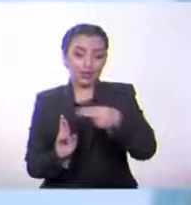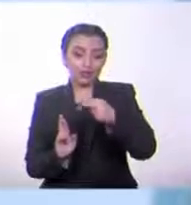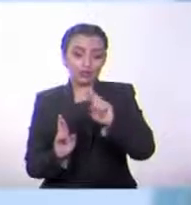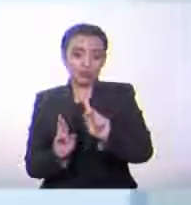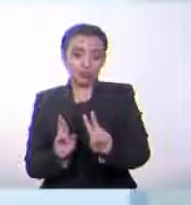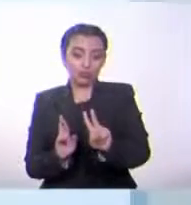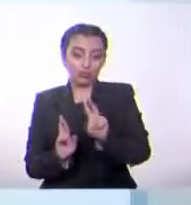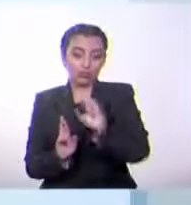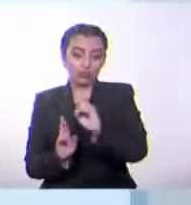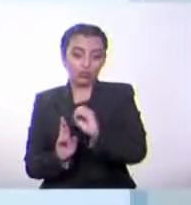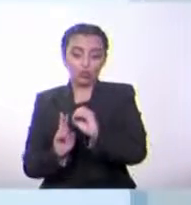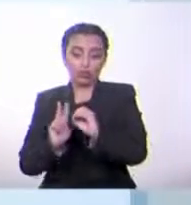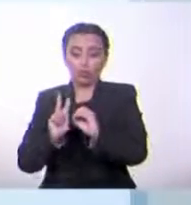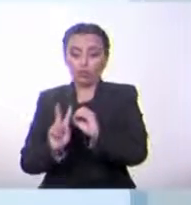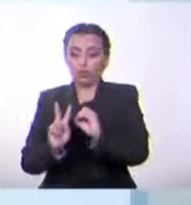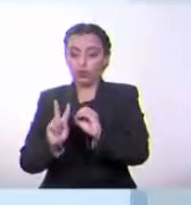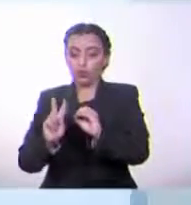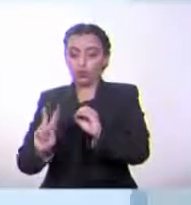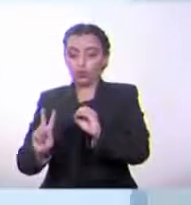222.1.